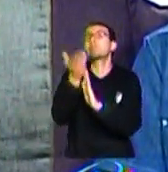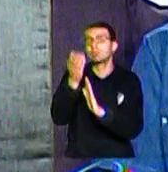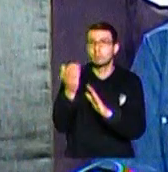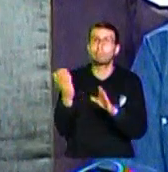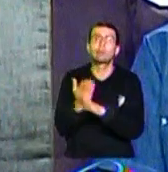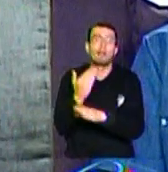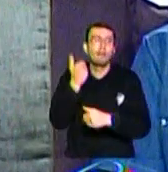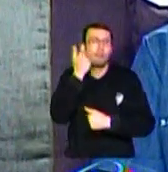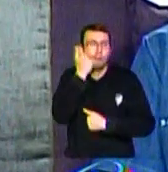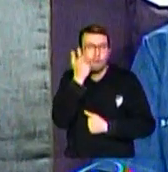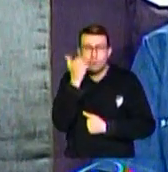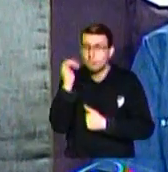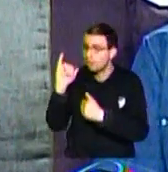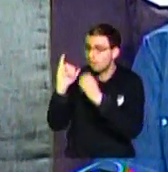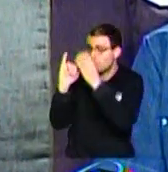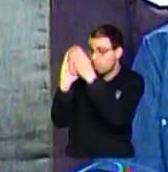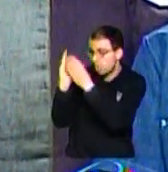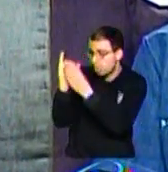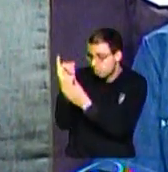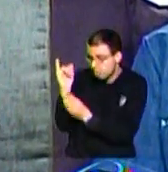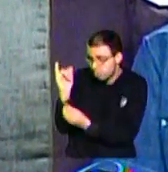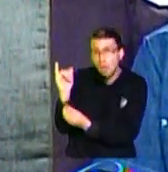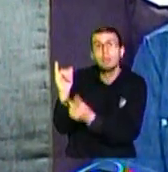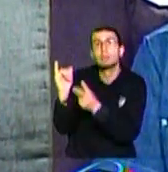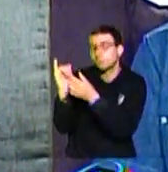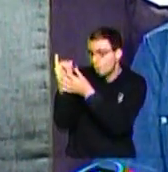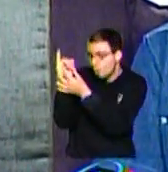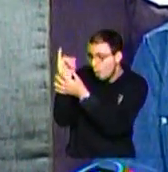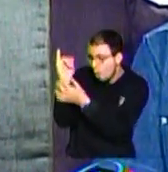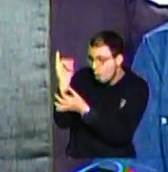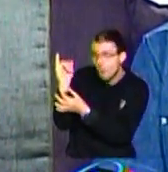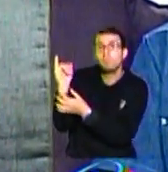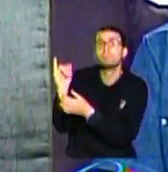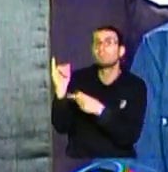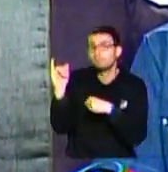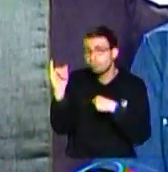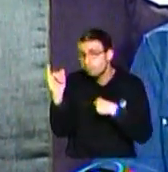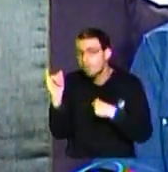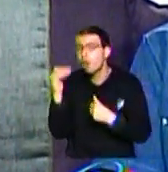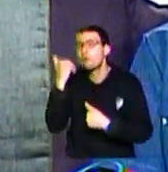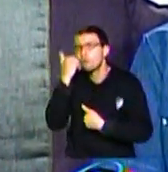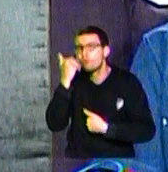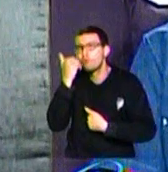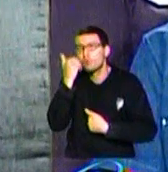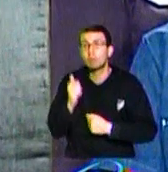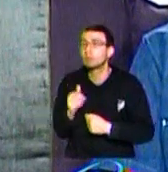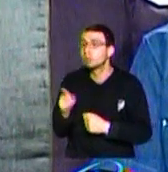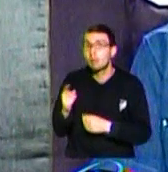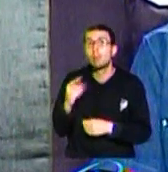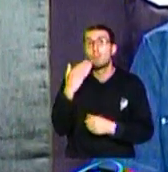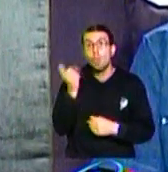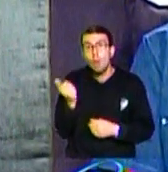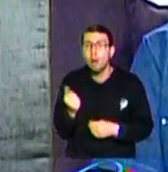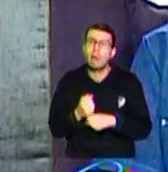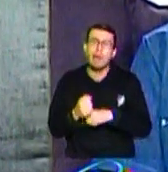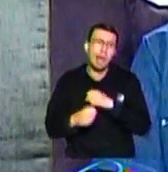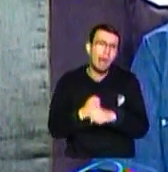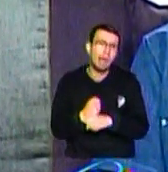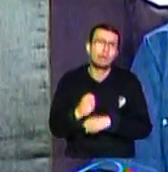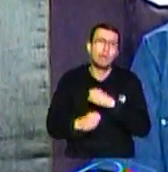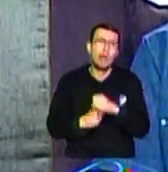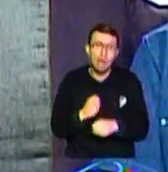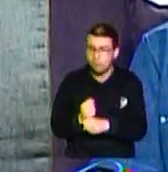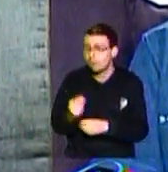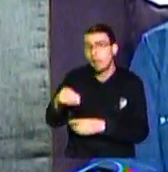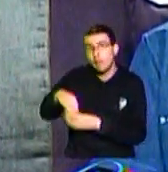sea, en la patología del cuello uterino. Son aquellas mujeres que han convivido muchos años con el virus del